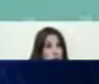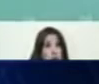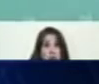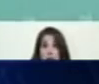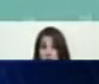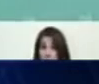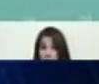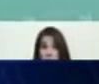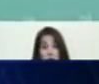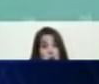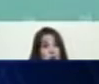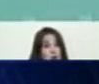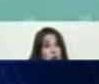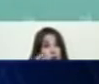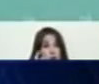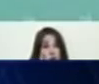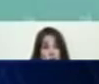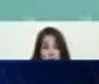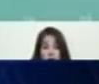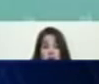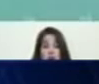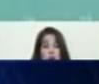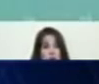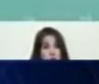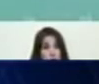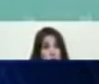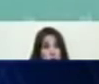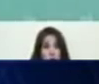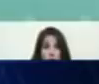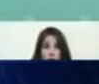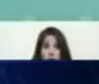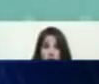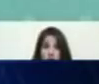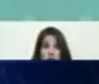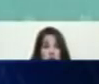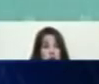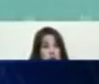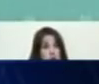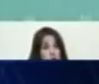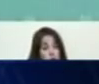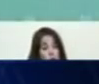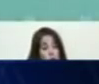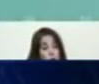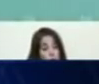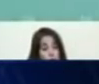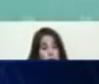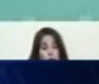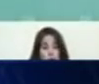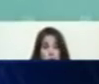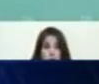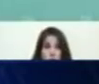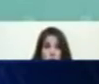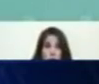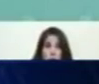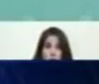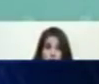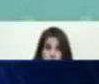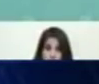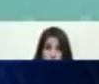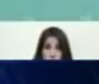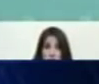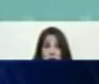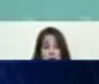ver resultados con el esfuerzo de todos. Como digo yo, juntos todo es posible. Me hacen